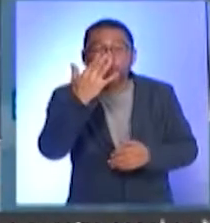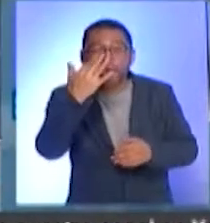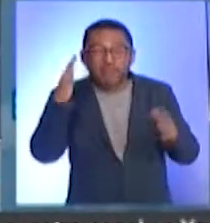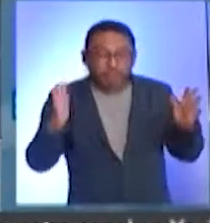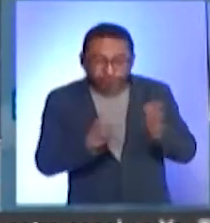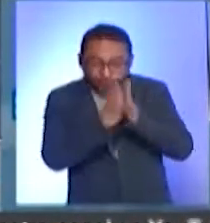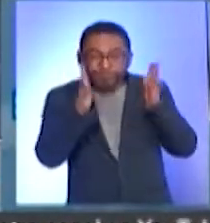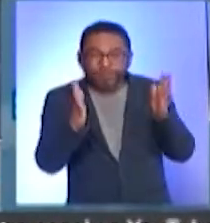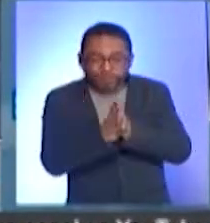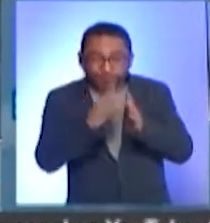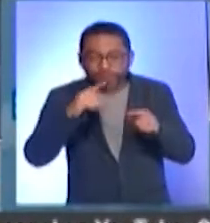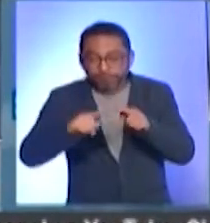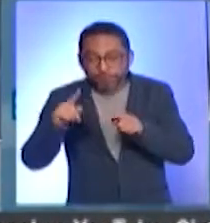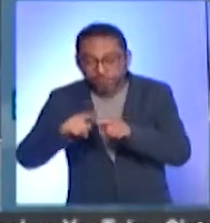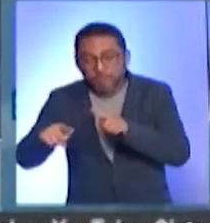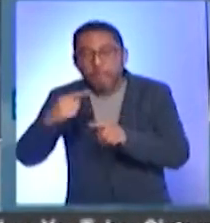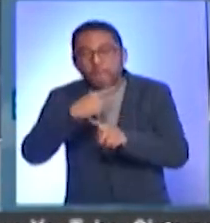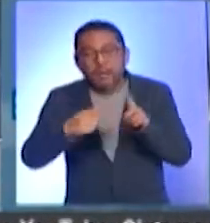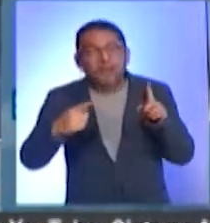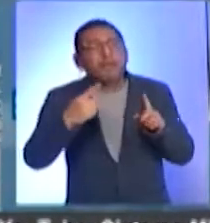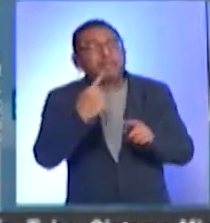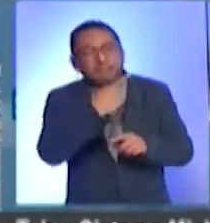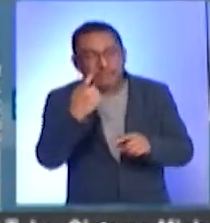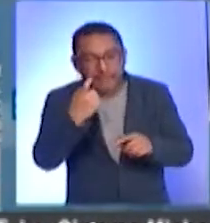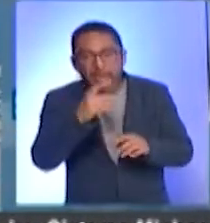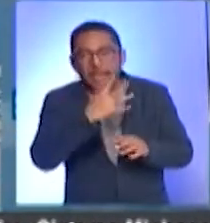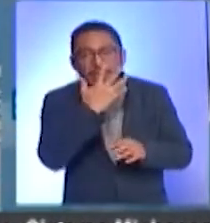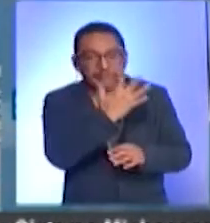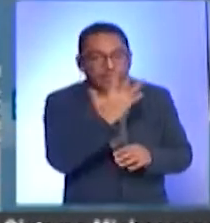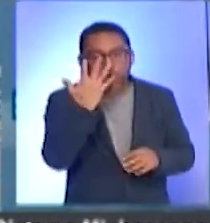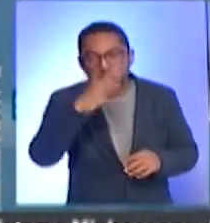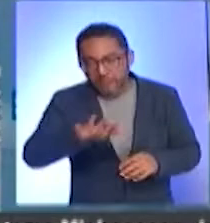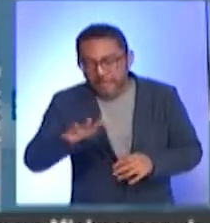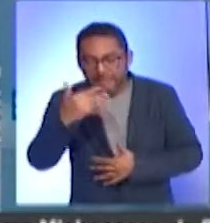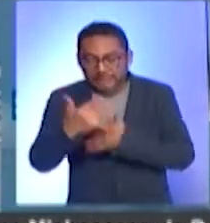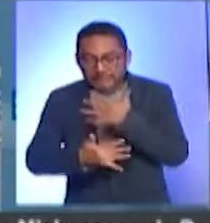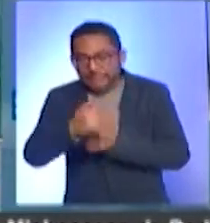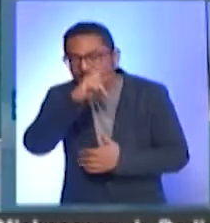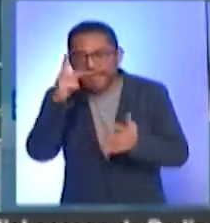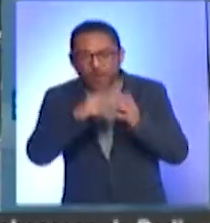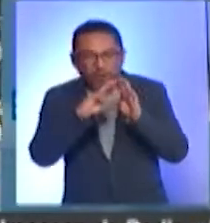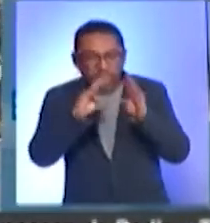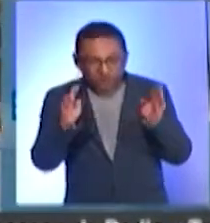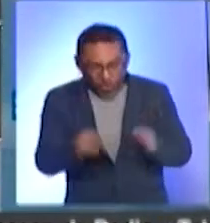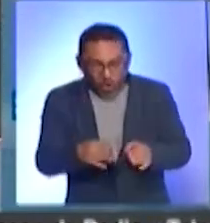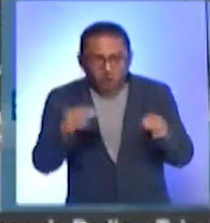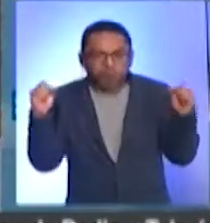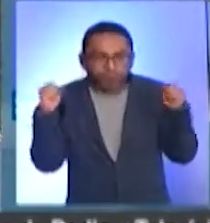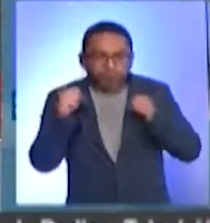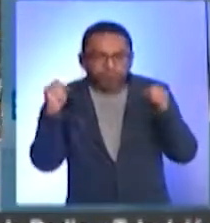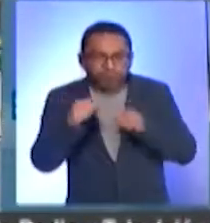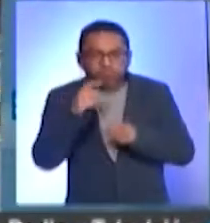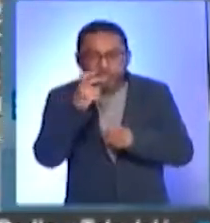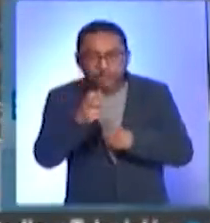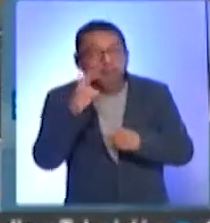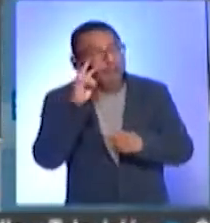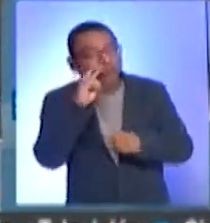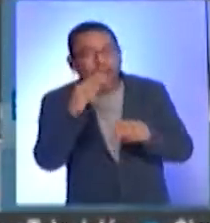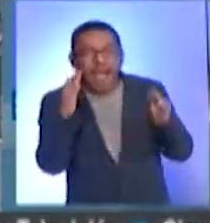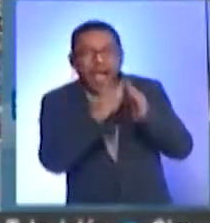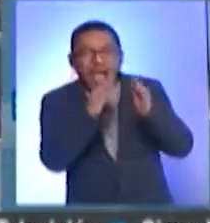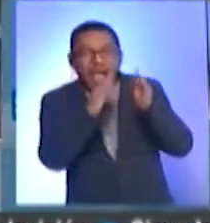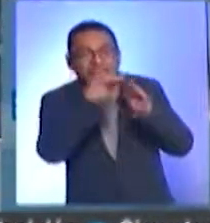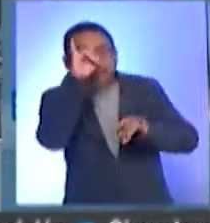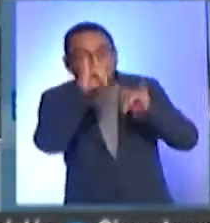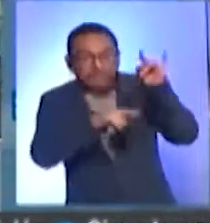maratones además de las carreras atléticas de 5 10 y 15 kilómetros las paredes de la sala en su casa son testigos de su esfuerzo